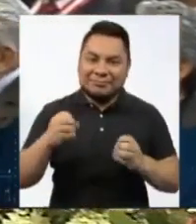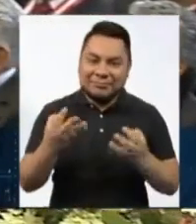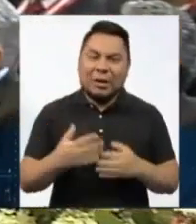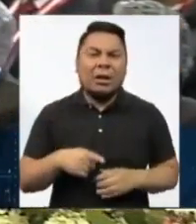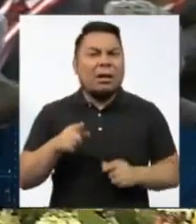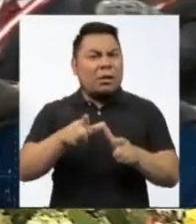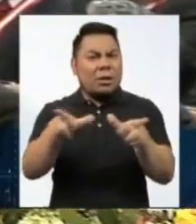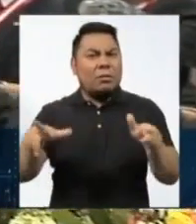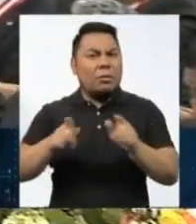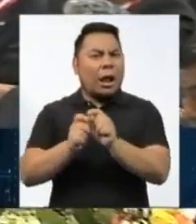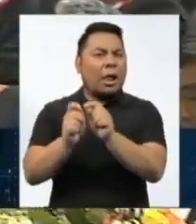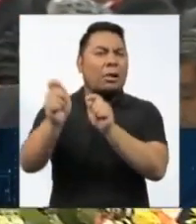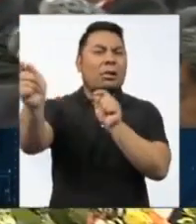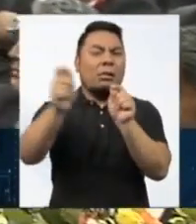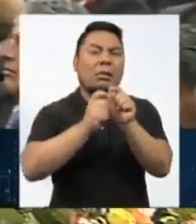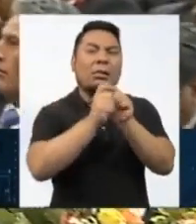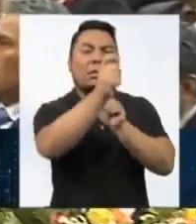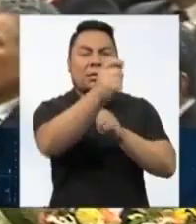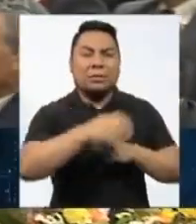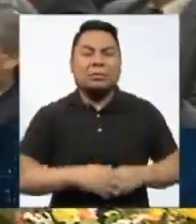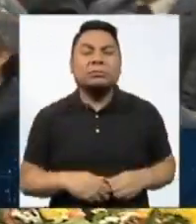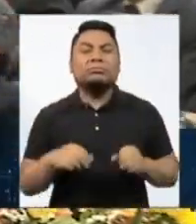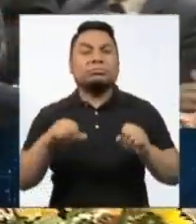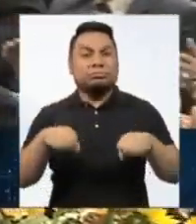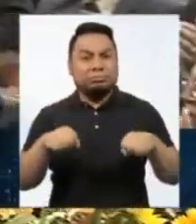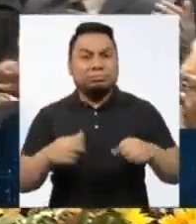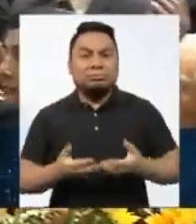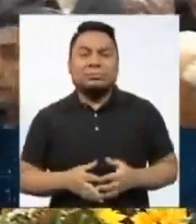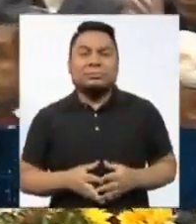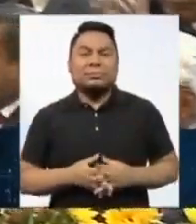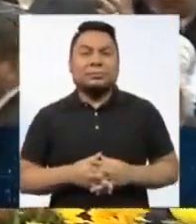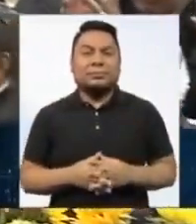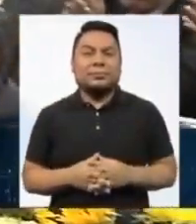más alejados, a cargo...